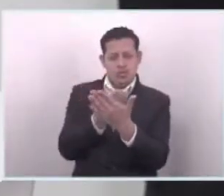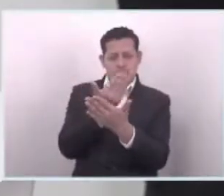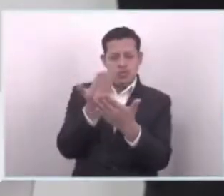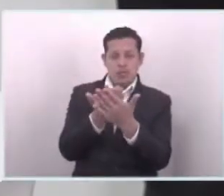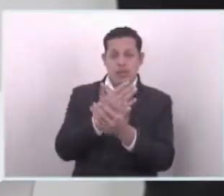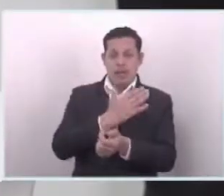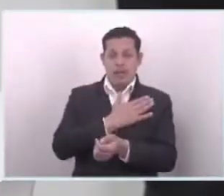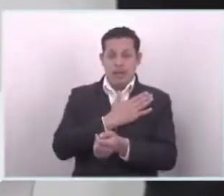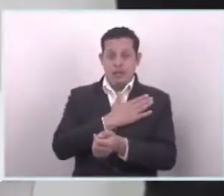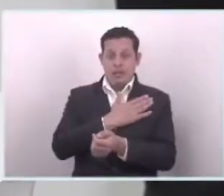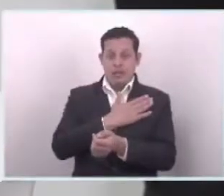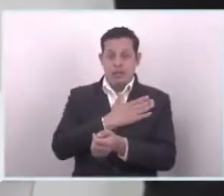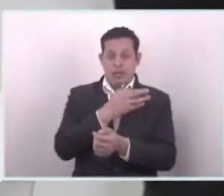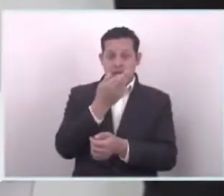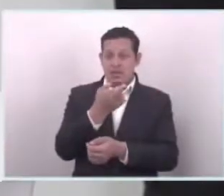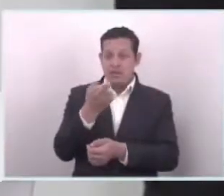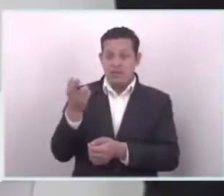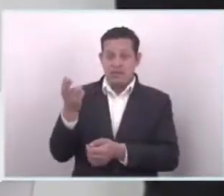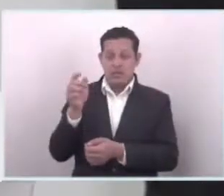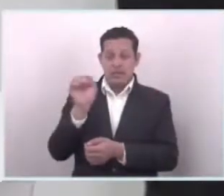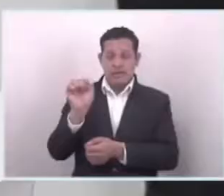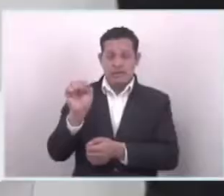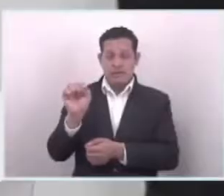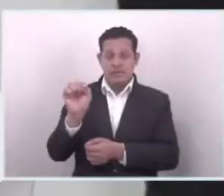que tenemos acerca de los recursos